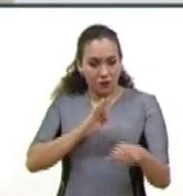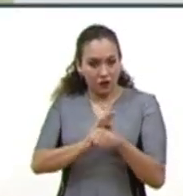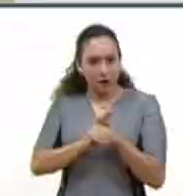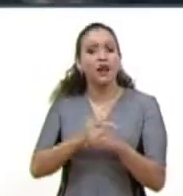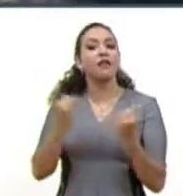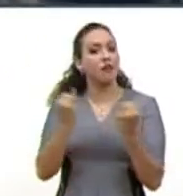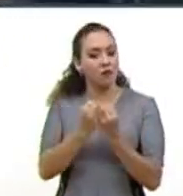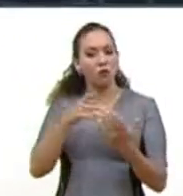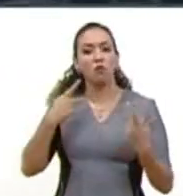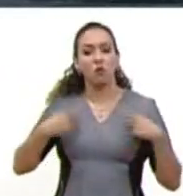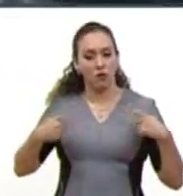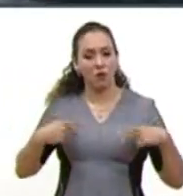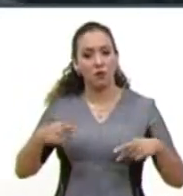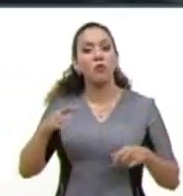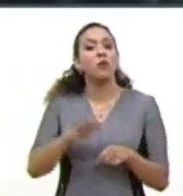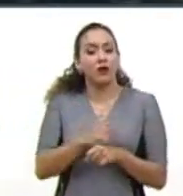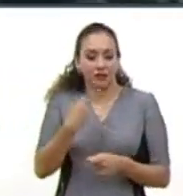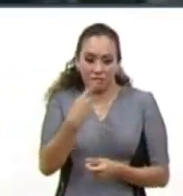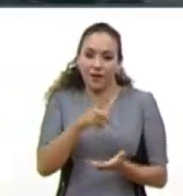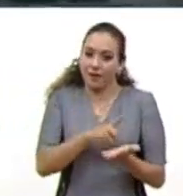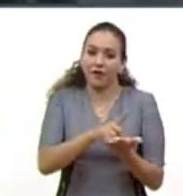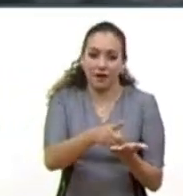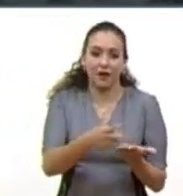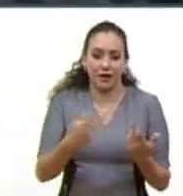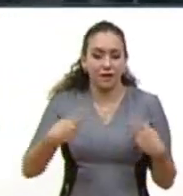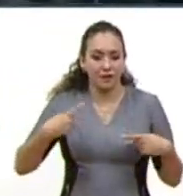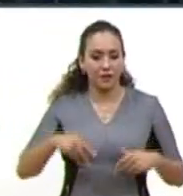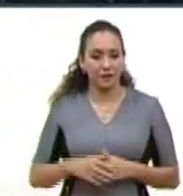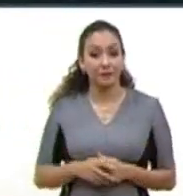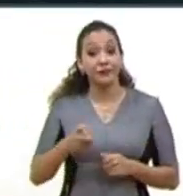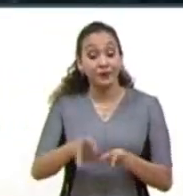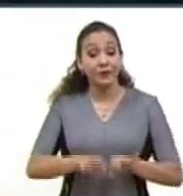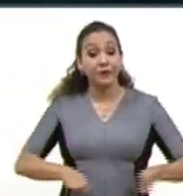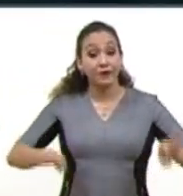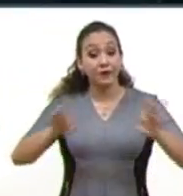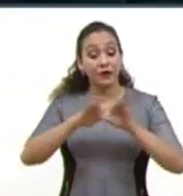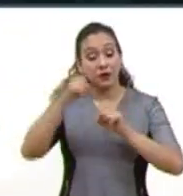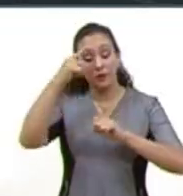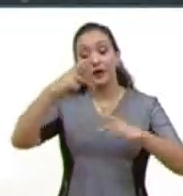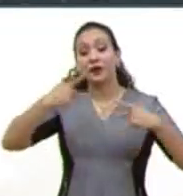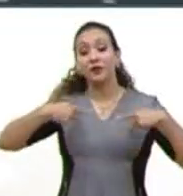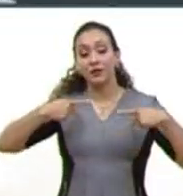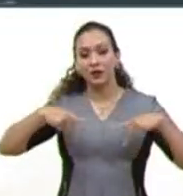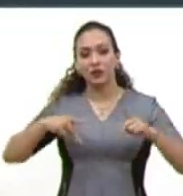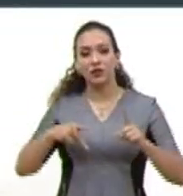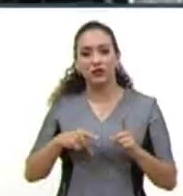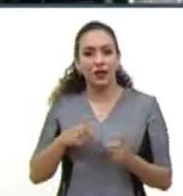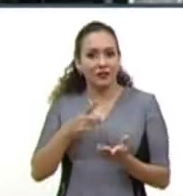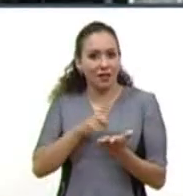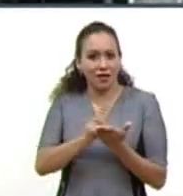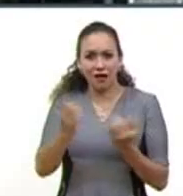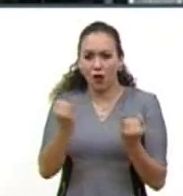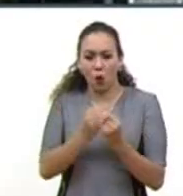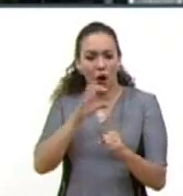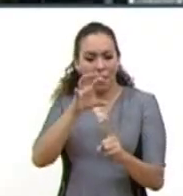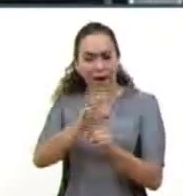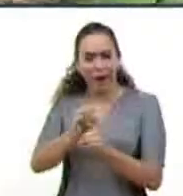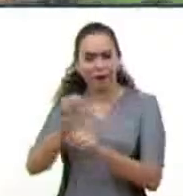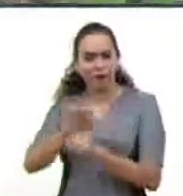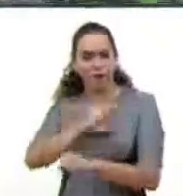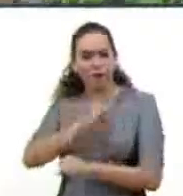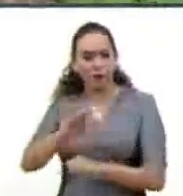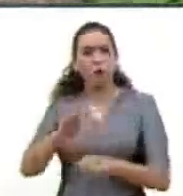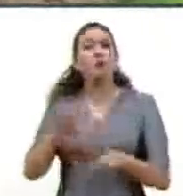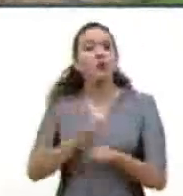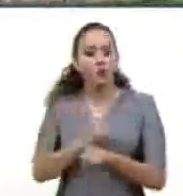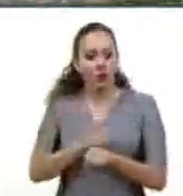el ejercicio de este derecho, mismo que es fundamental para garantizar el ejercicio de otros derechos que se encuentran vinculados